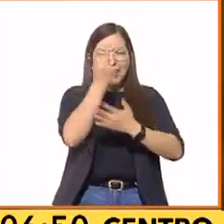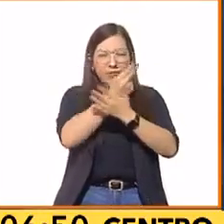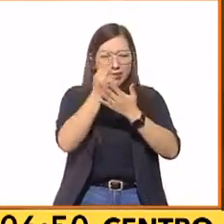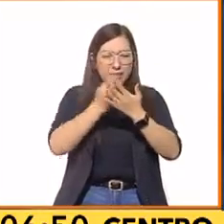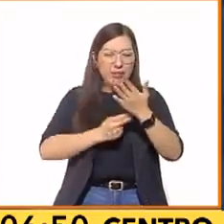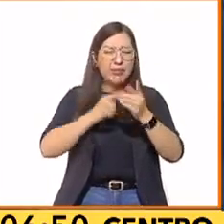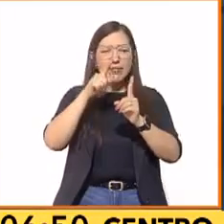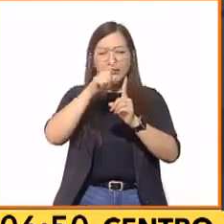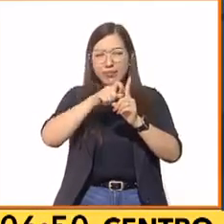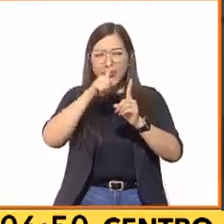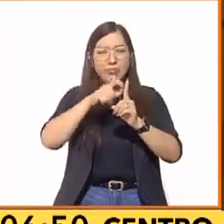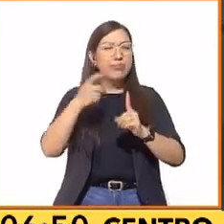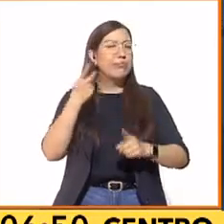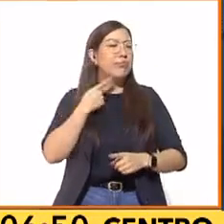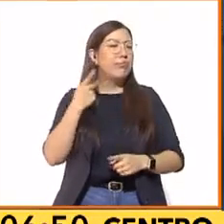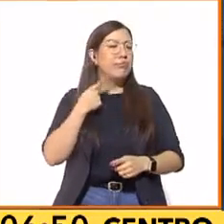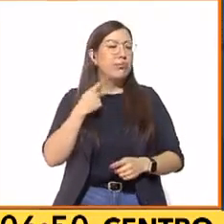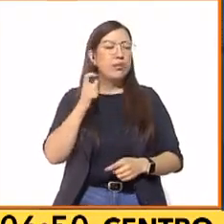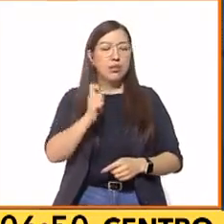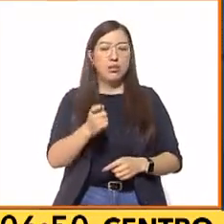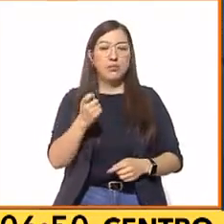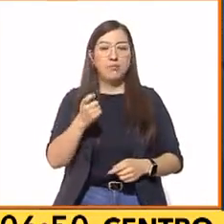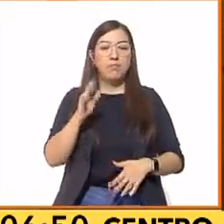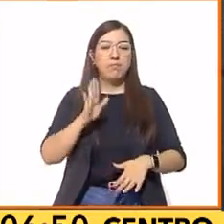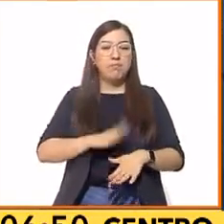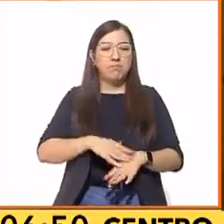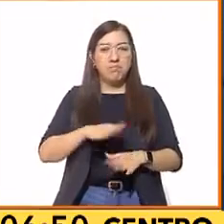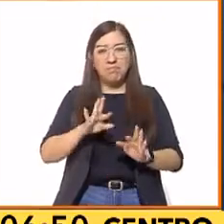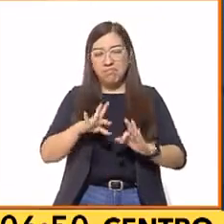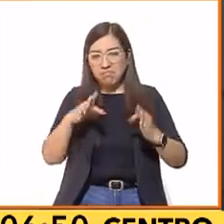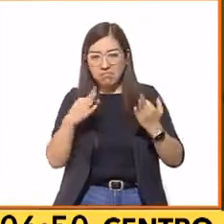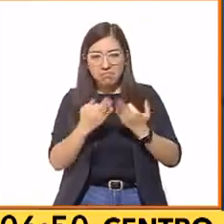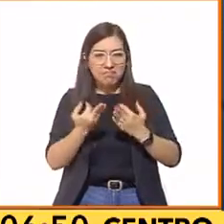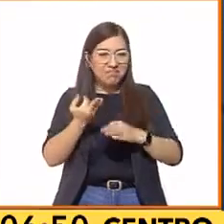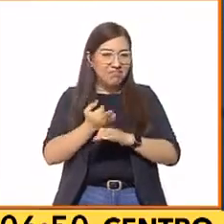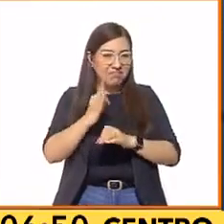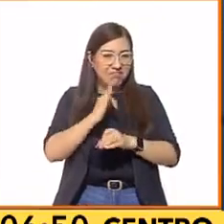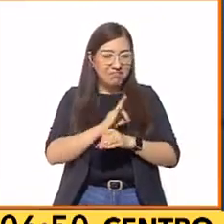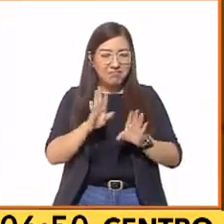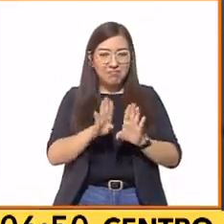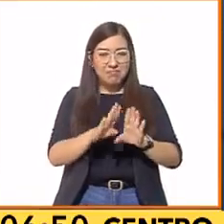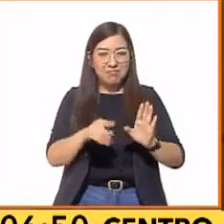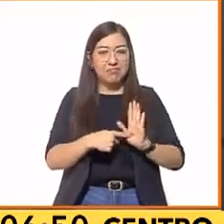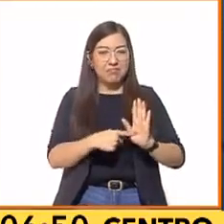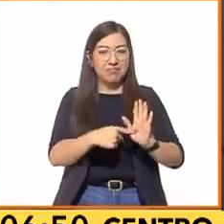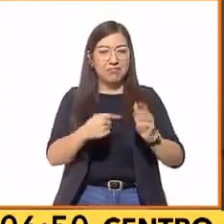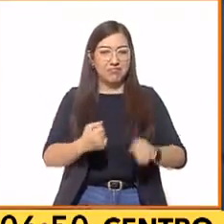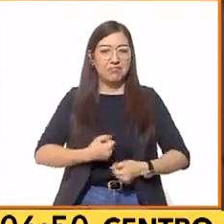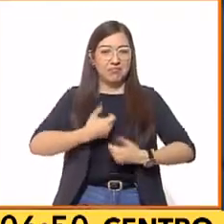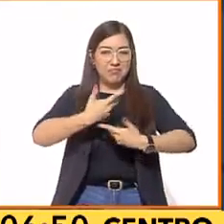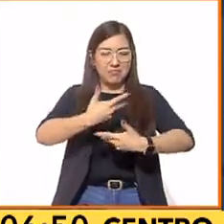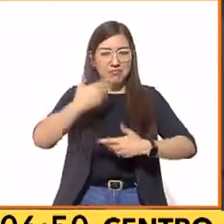política es quizá la manera más diáfana de expresar la opinión